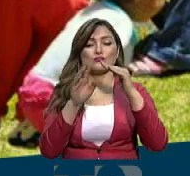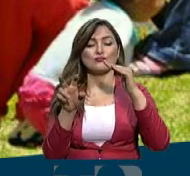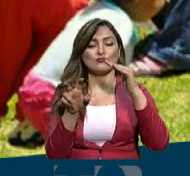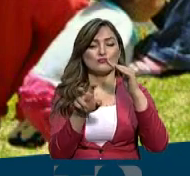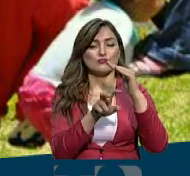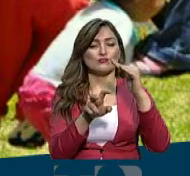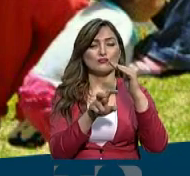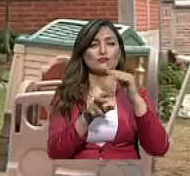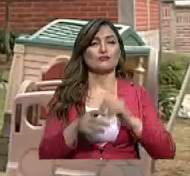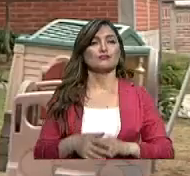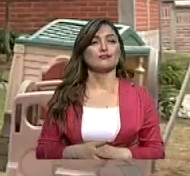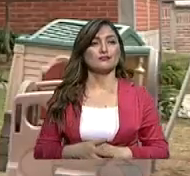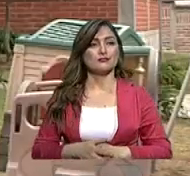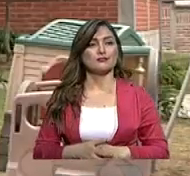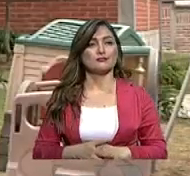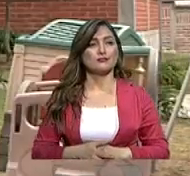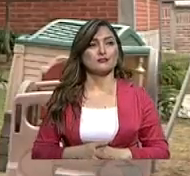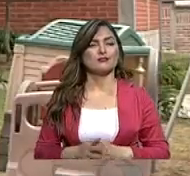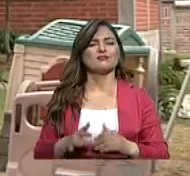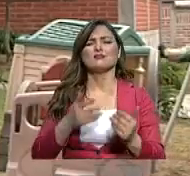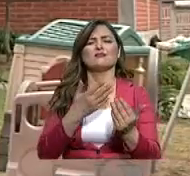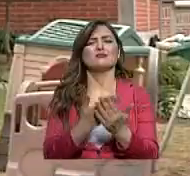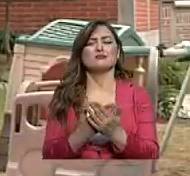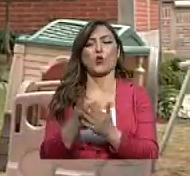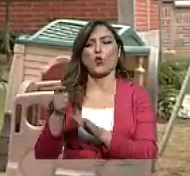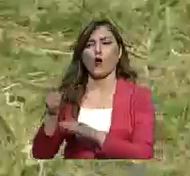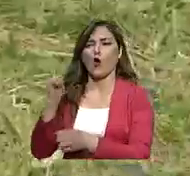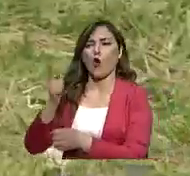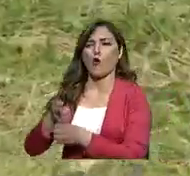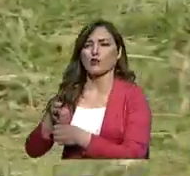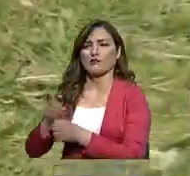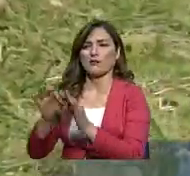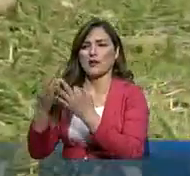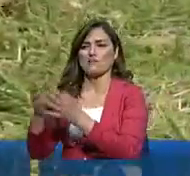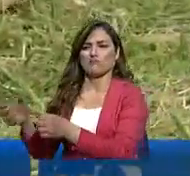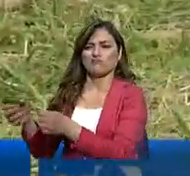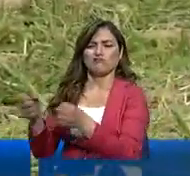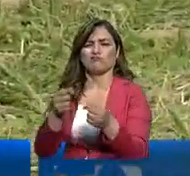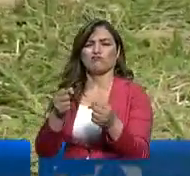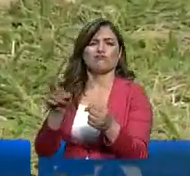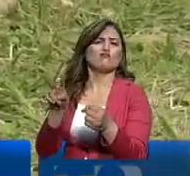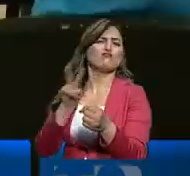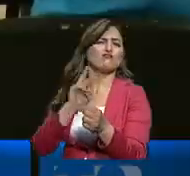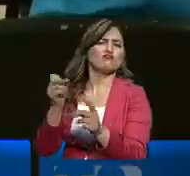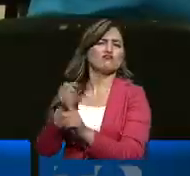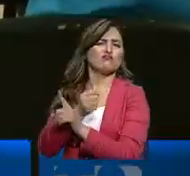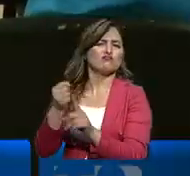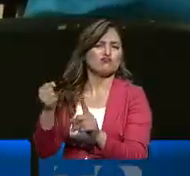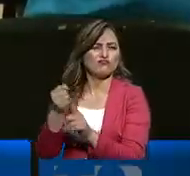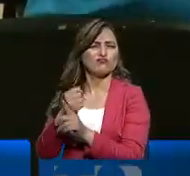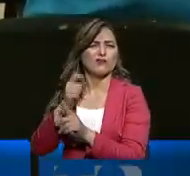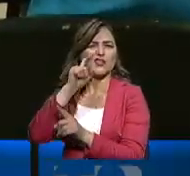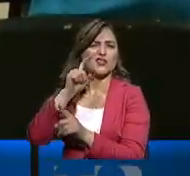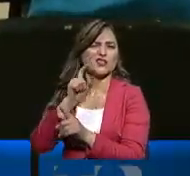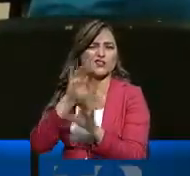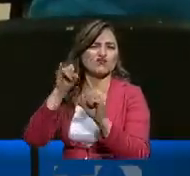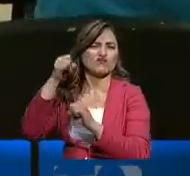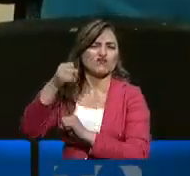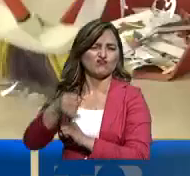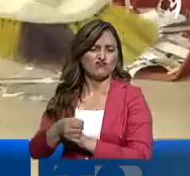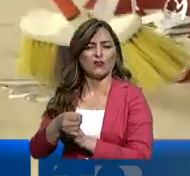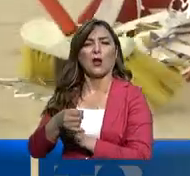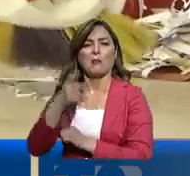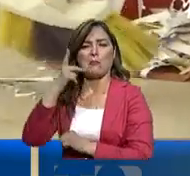instituciones de acogida llegaron a ellas tras una orden judicial ya sea por haber sido víctimas de violencia física o sexual por